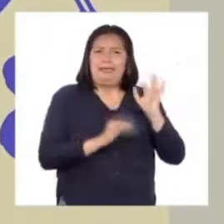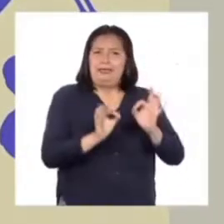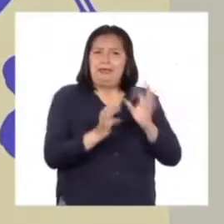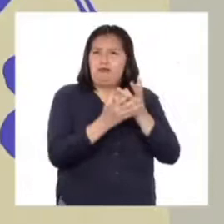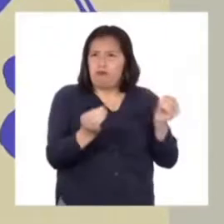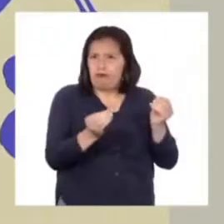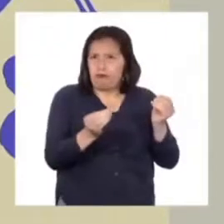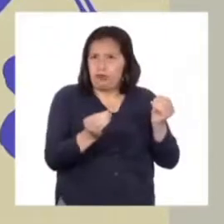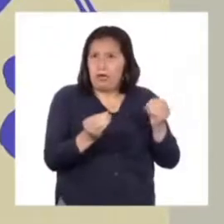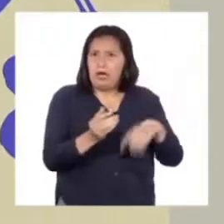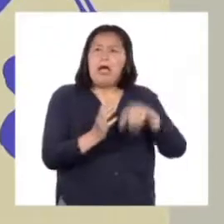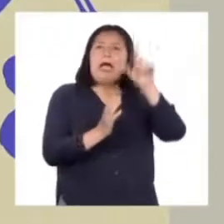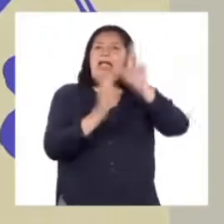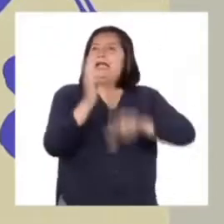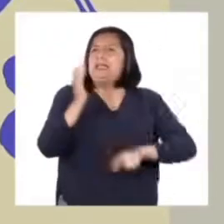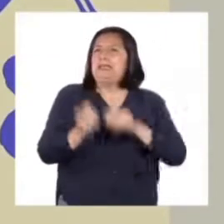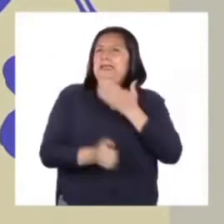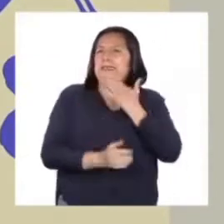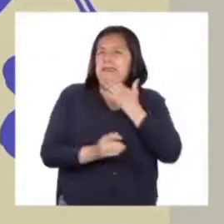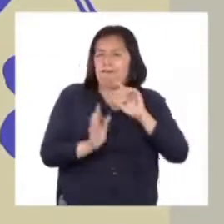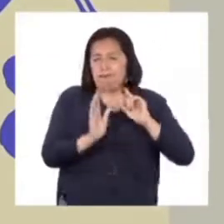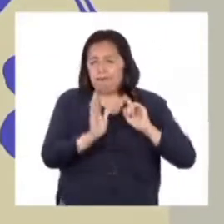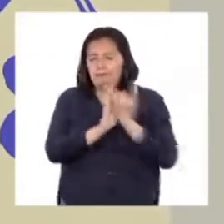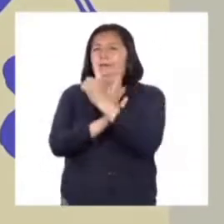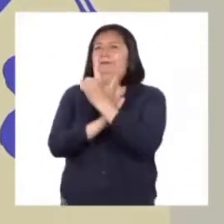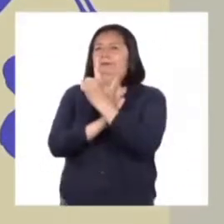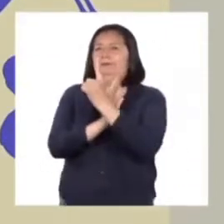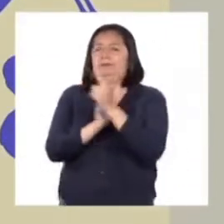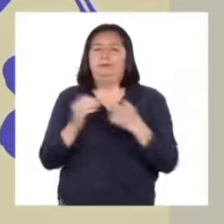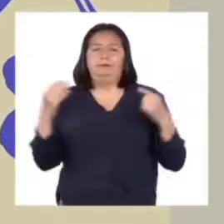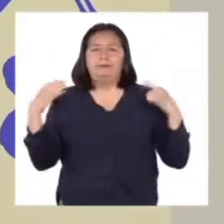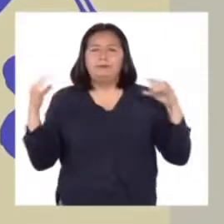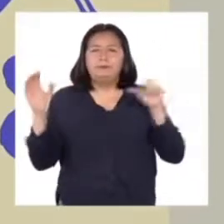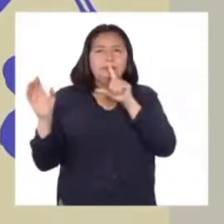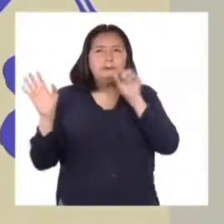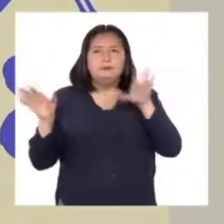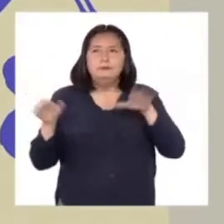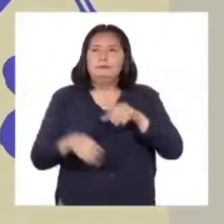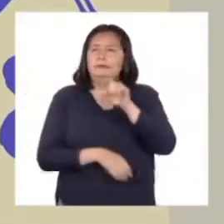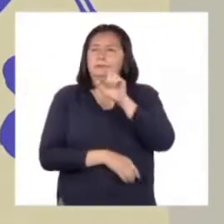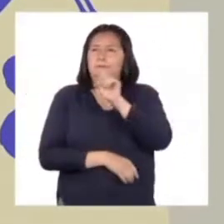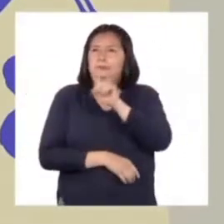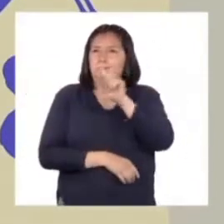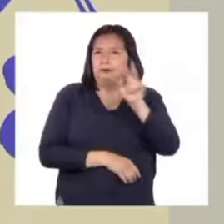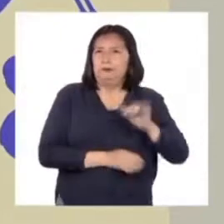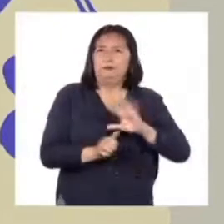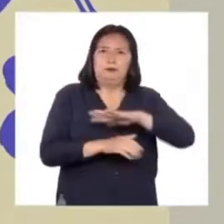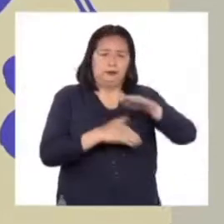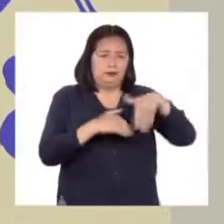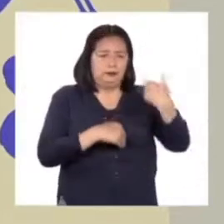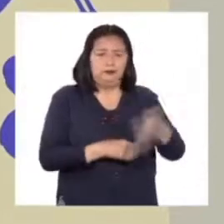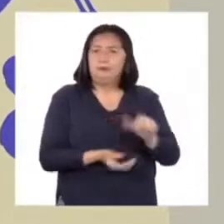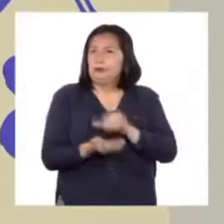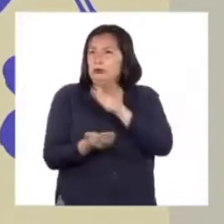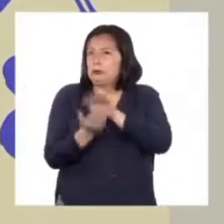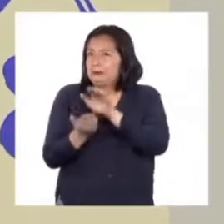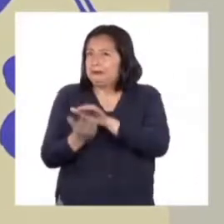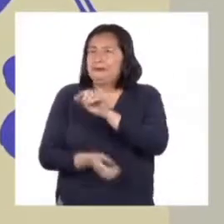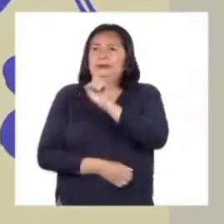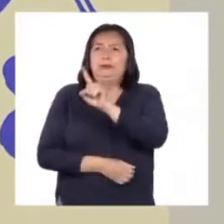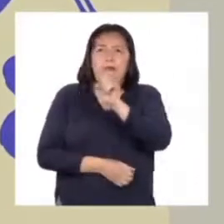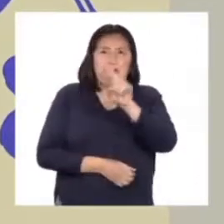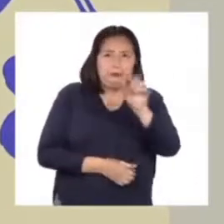extinción. La lista la encabezan las aves, con 122 especies. Le siguen los anfibios con